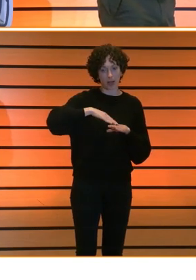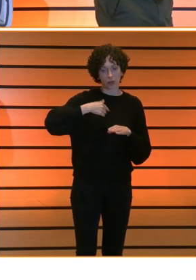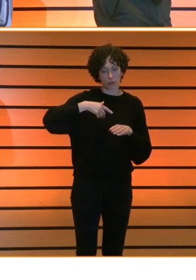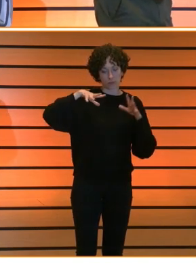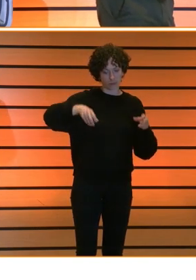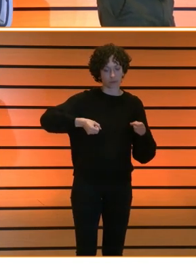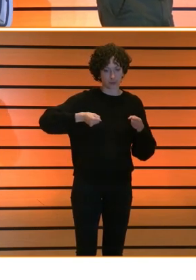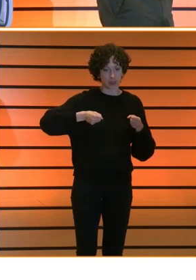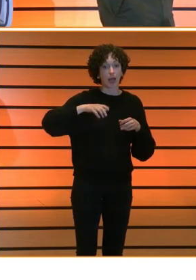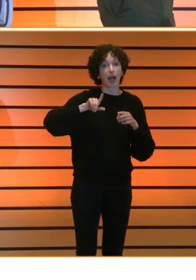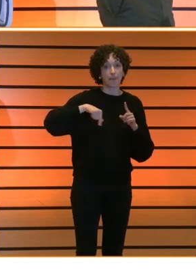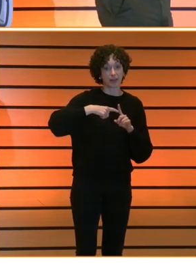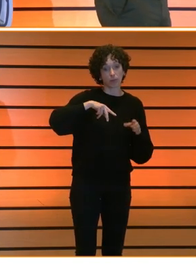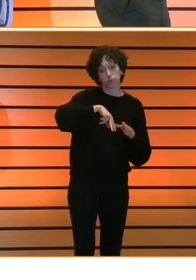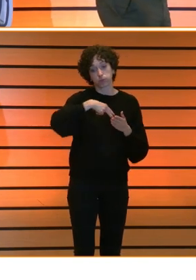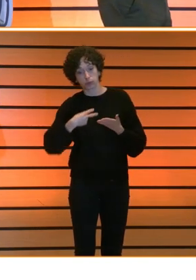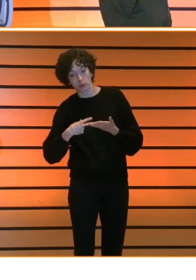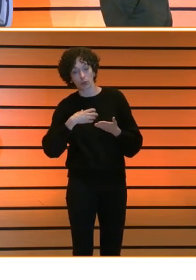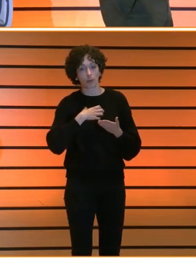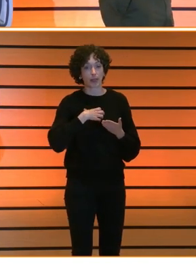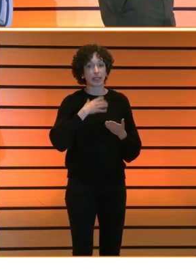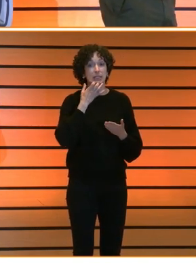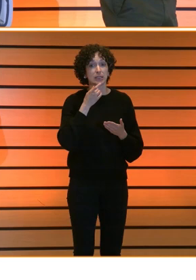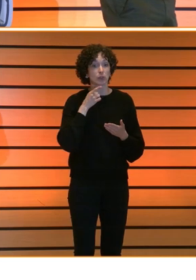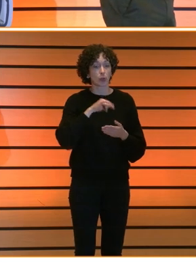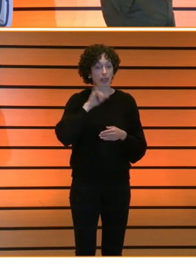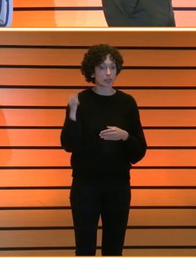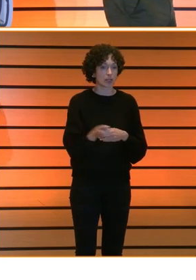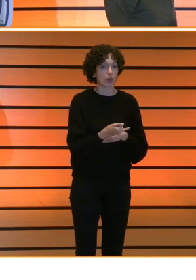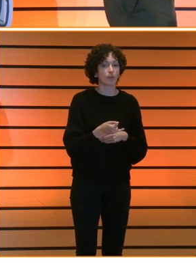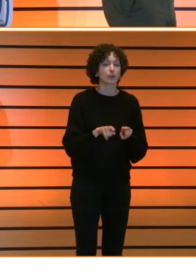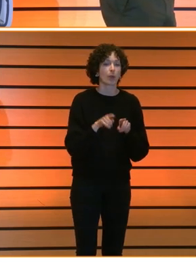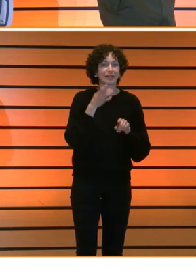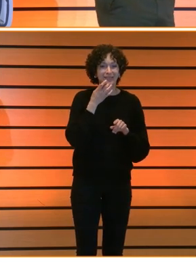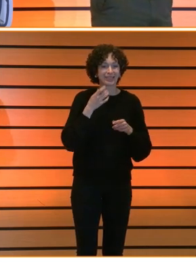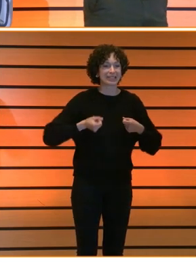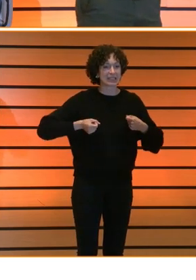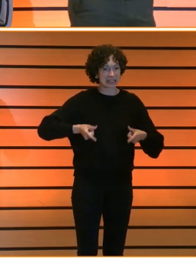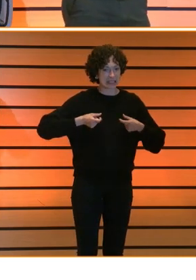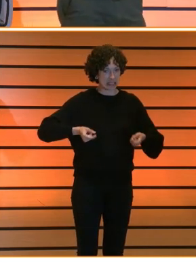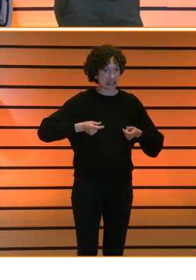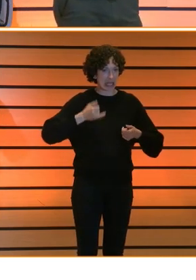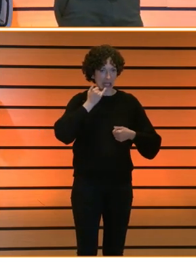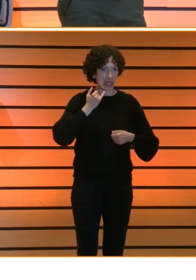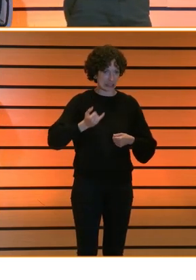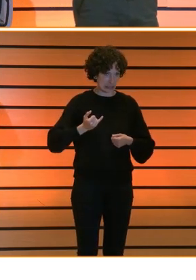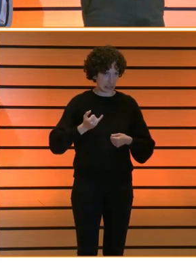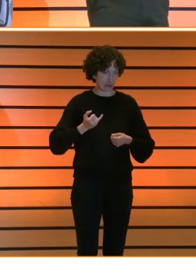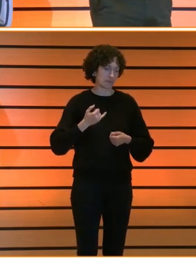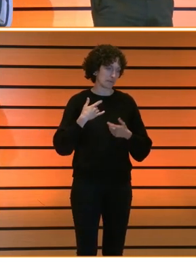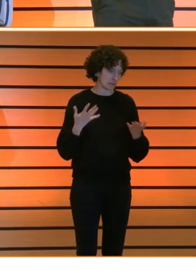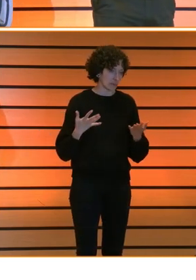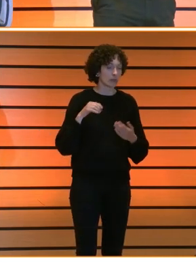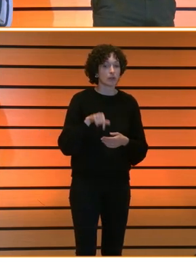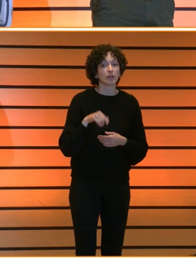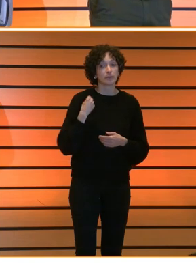que no te deja caerte y que si te cansas luego te lleve sea una silla como una silla eléctrica es decir todas aquellos aspectos que